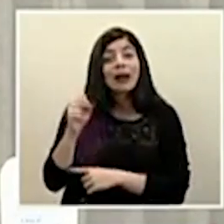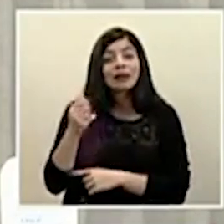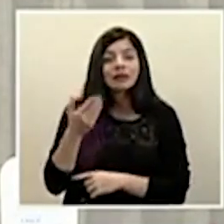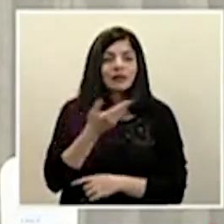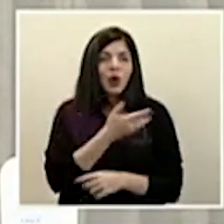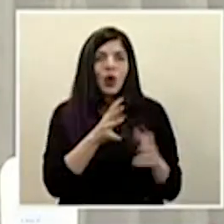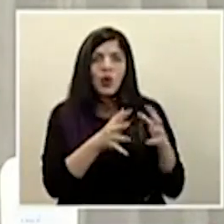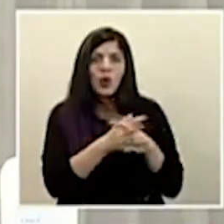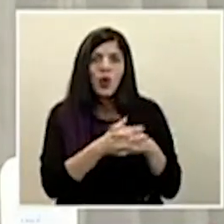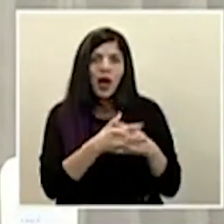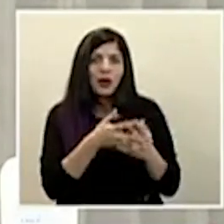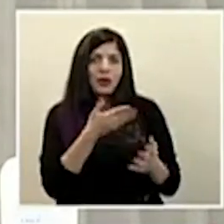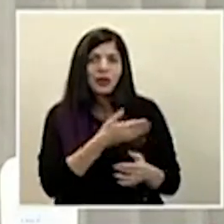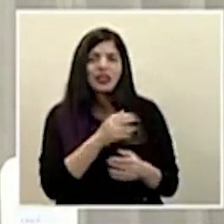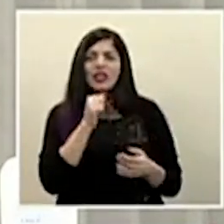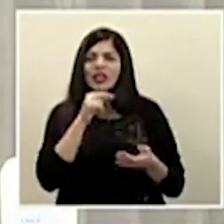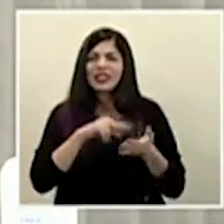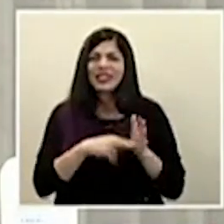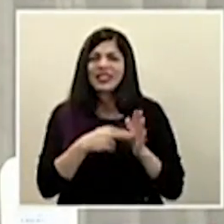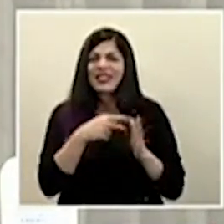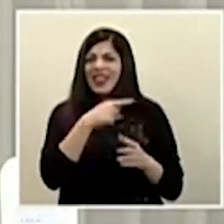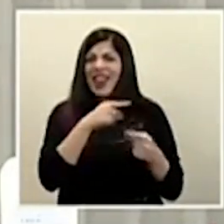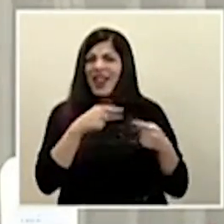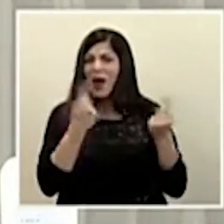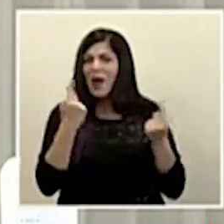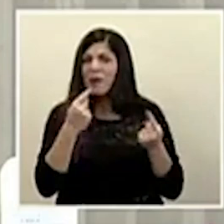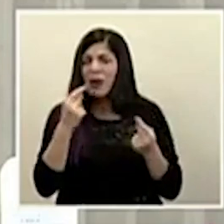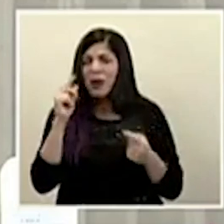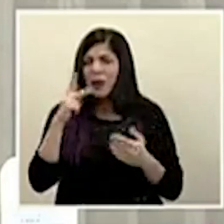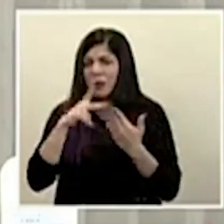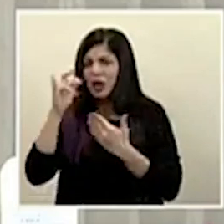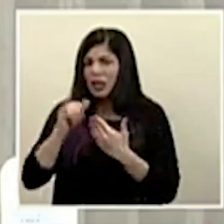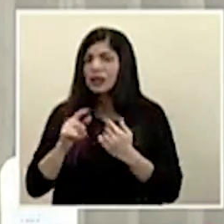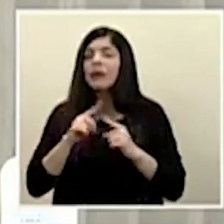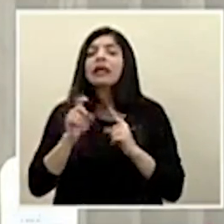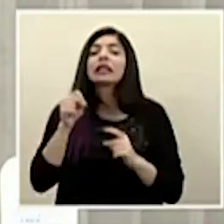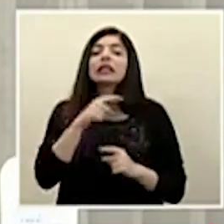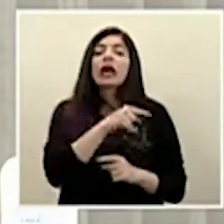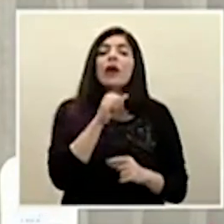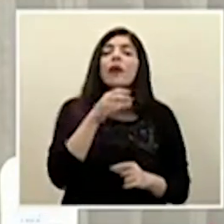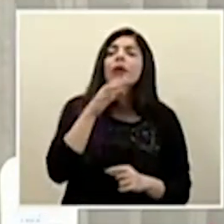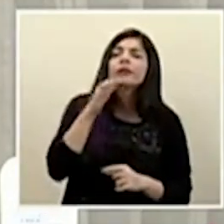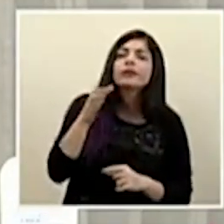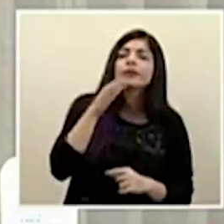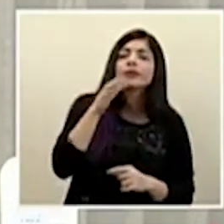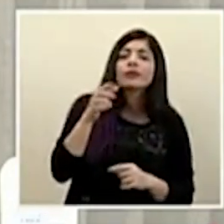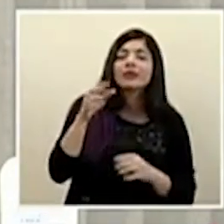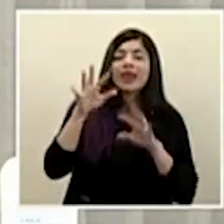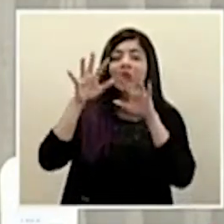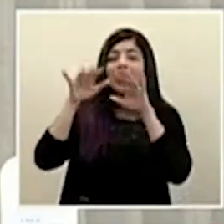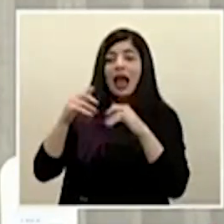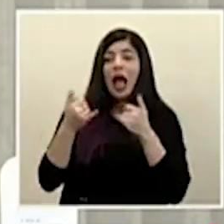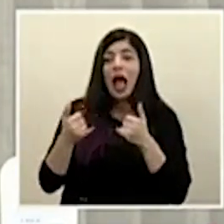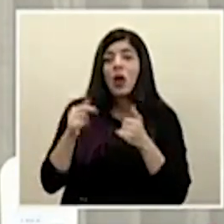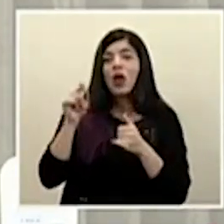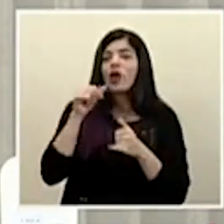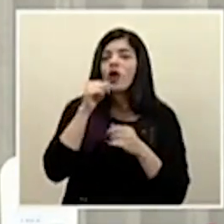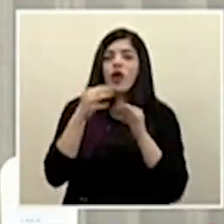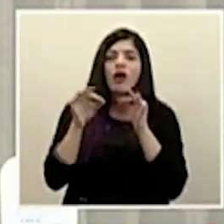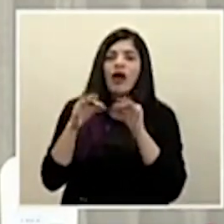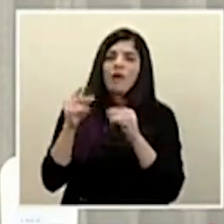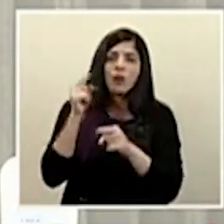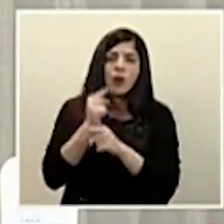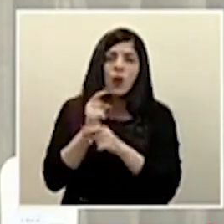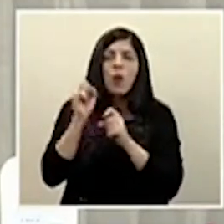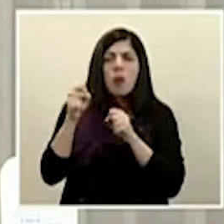aquí, no hay una oposición al proyecto, pero sí lo que hay es una observación que la redacción actual no es la redacción correcta,